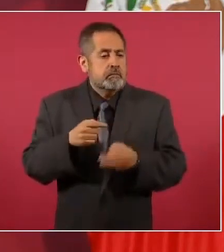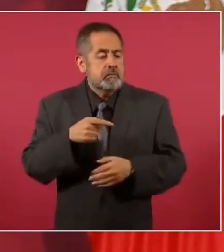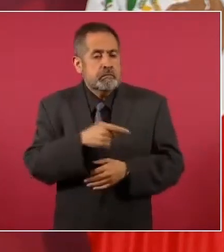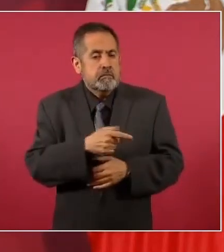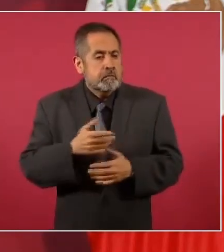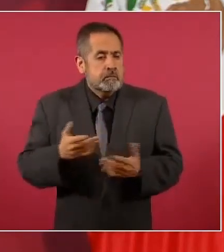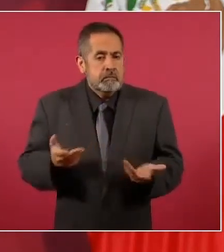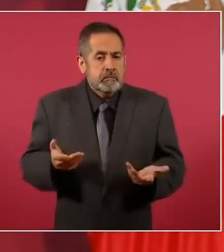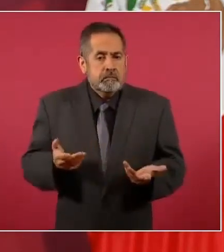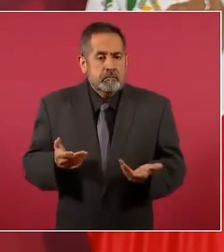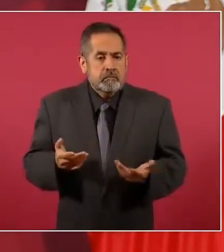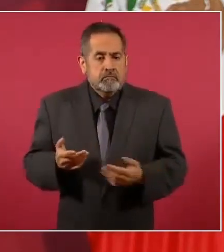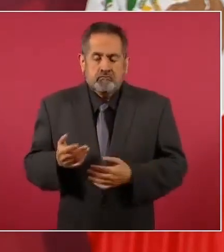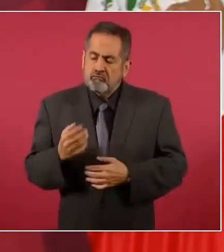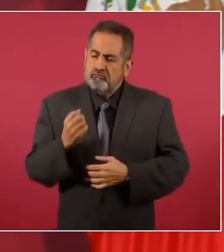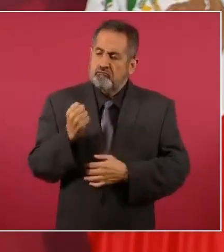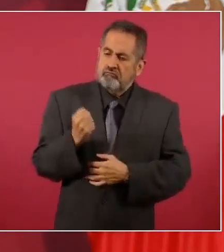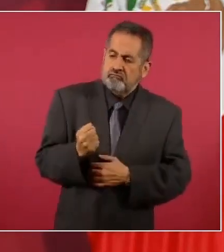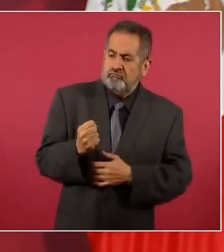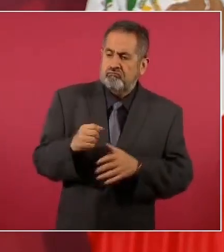ese derechismo,